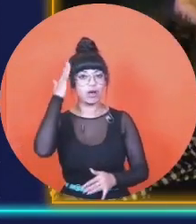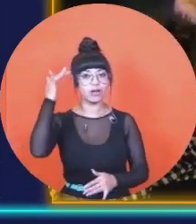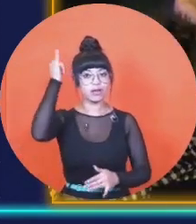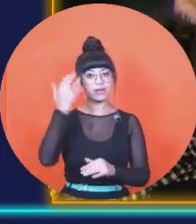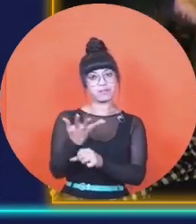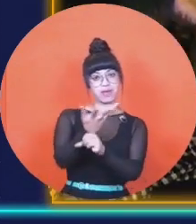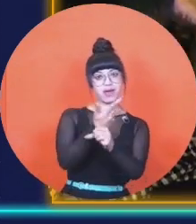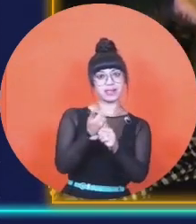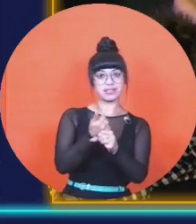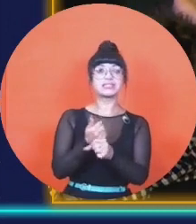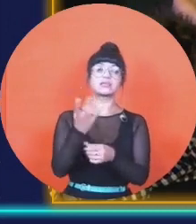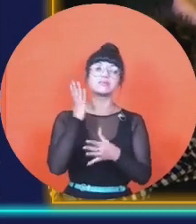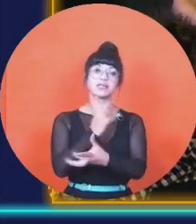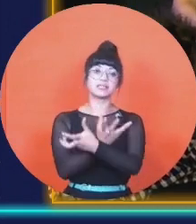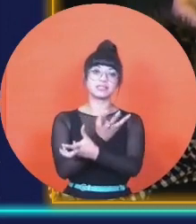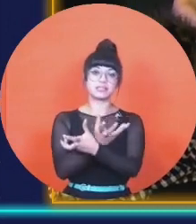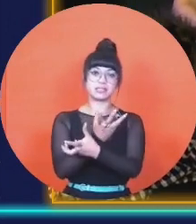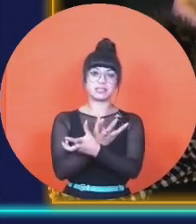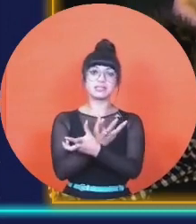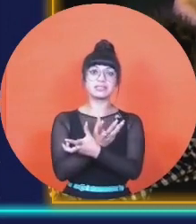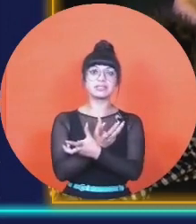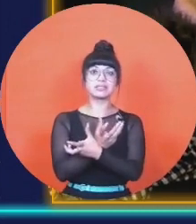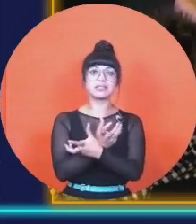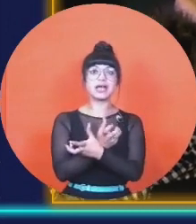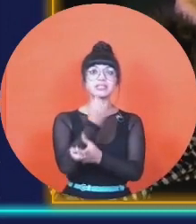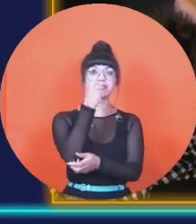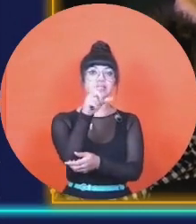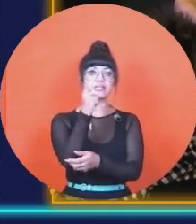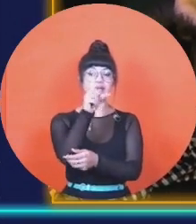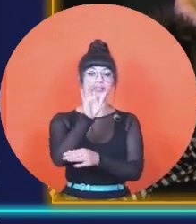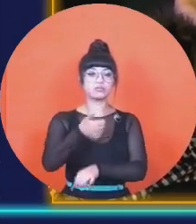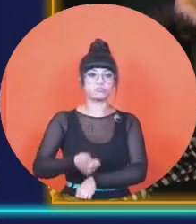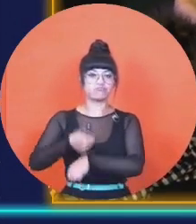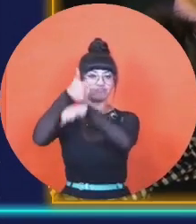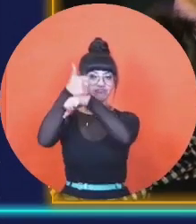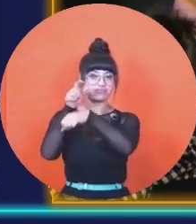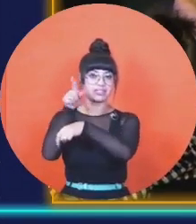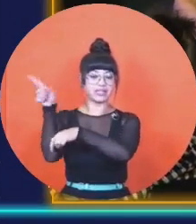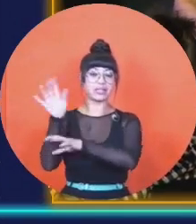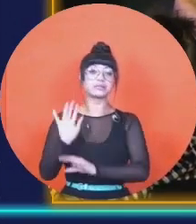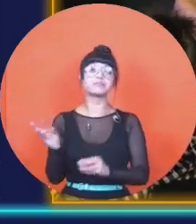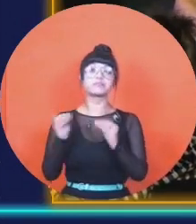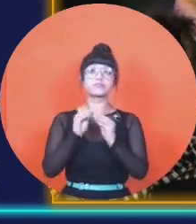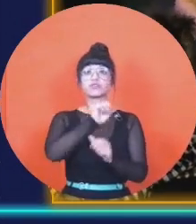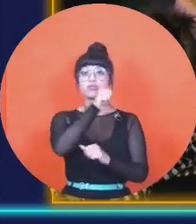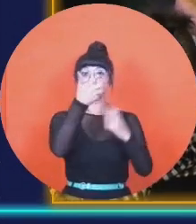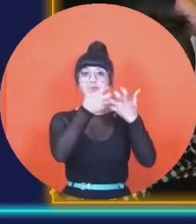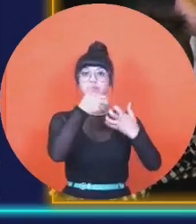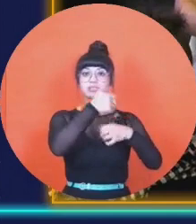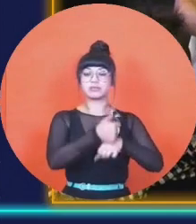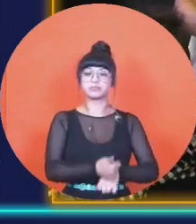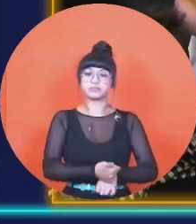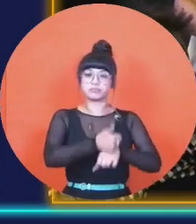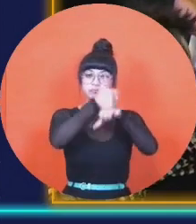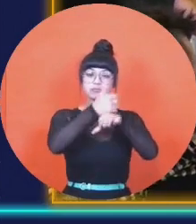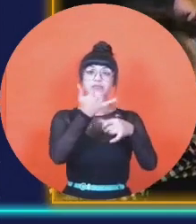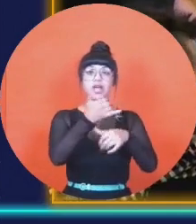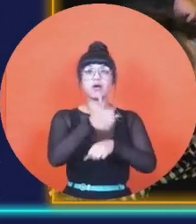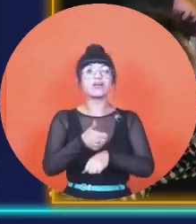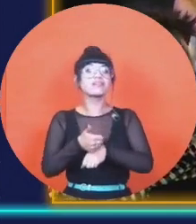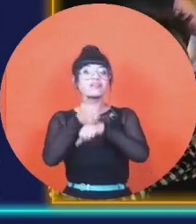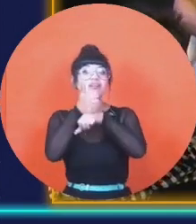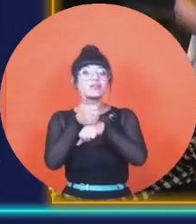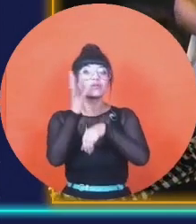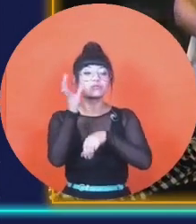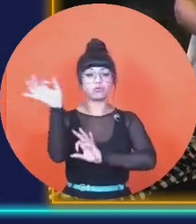Ciencias Interactivas como su presidente. Olin fue presidente de Global Game Jam y se desempeña como director de